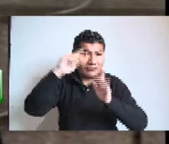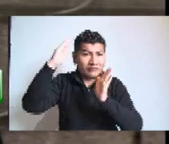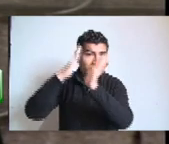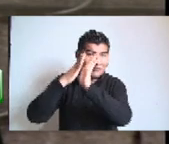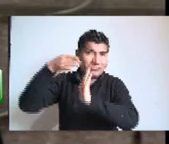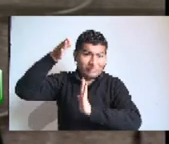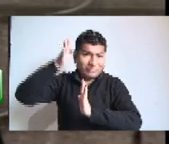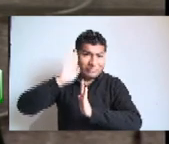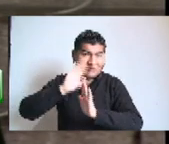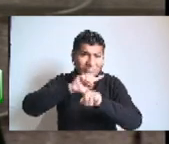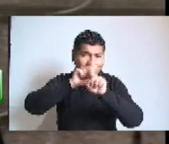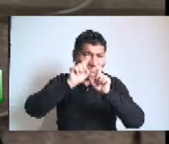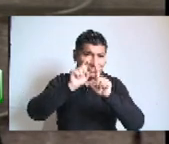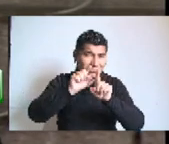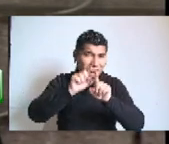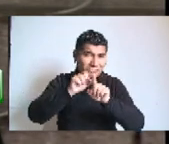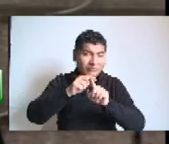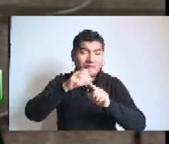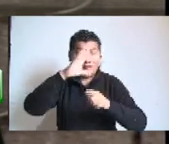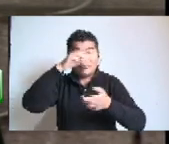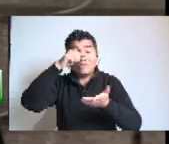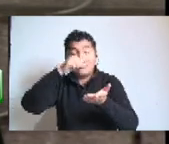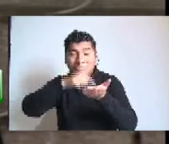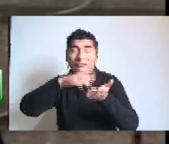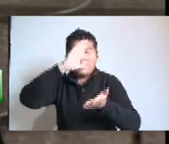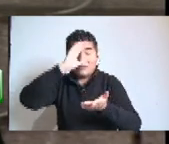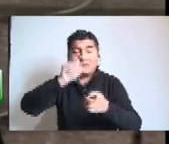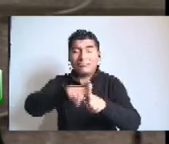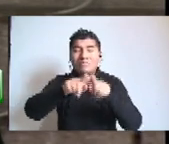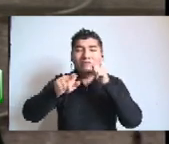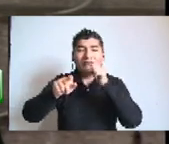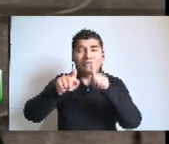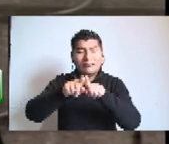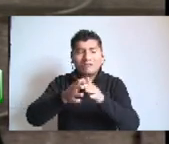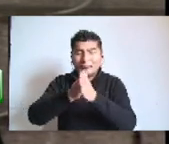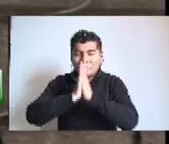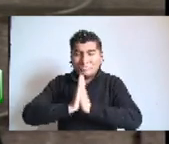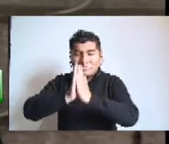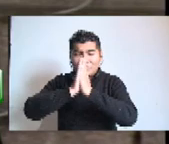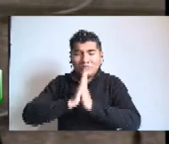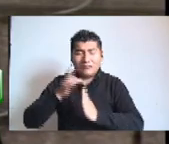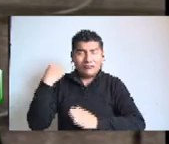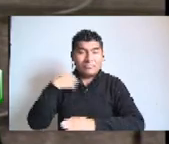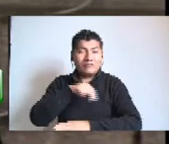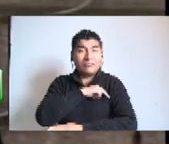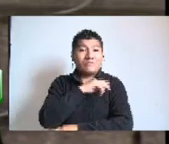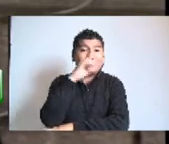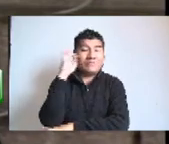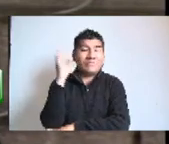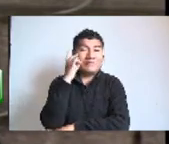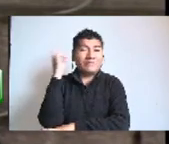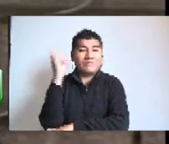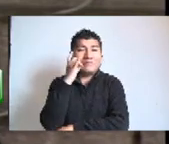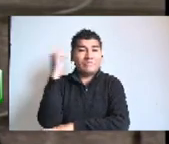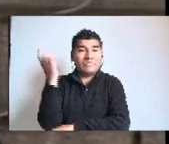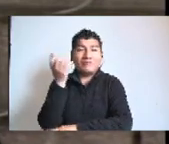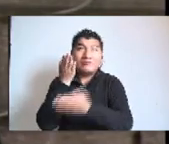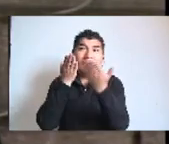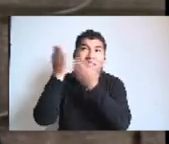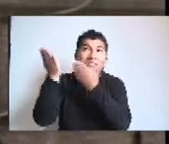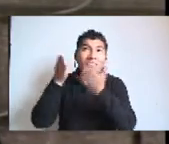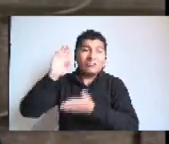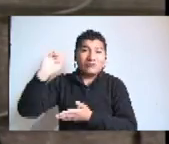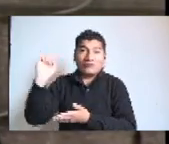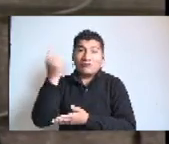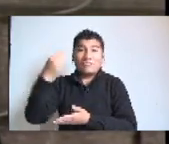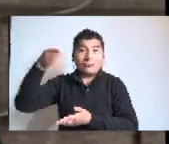Dios. Por eso, hermanos, oremos para que nosotros los bolivianos sirvamos solo